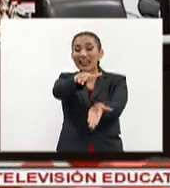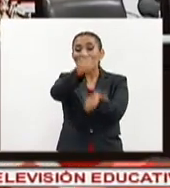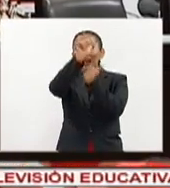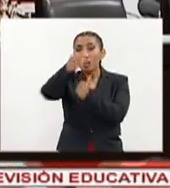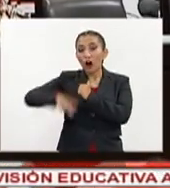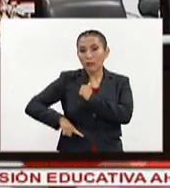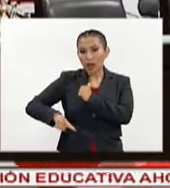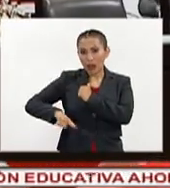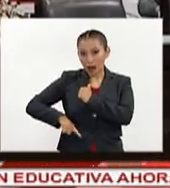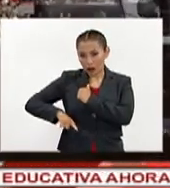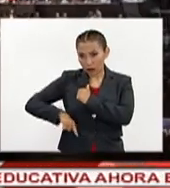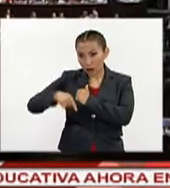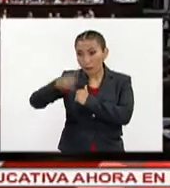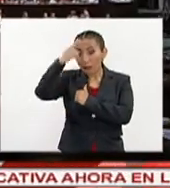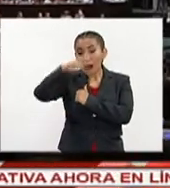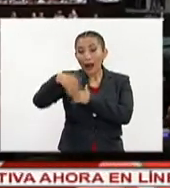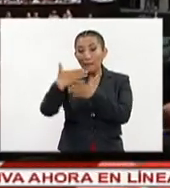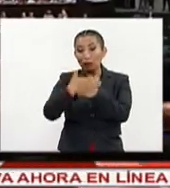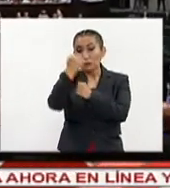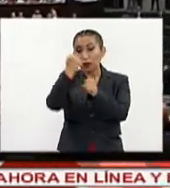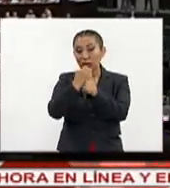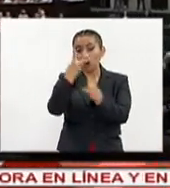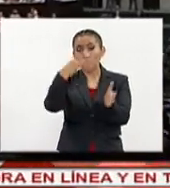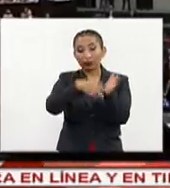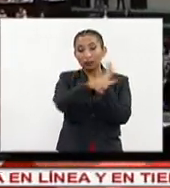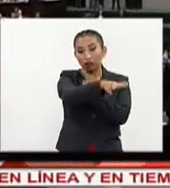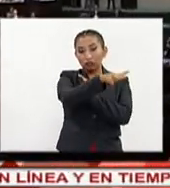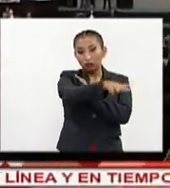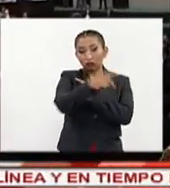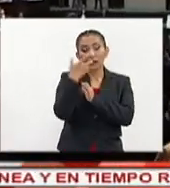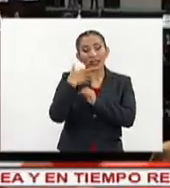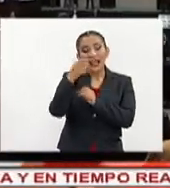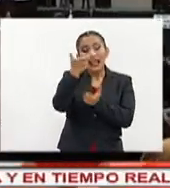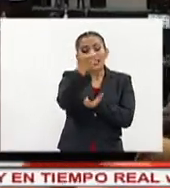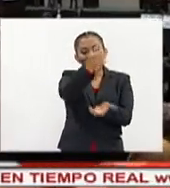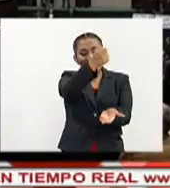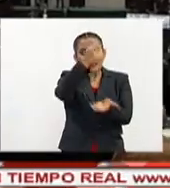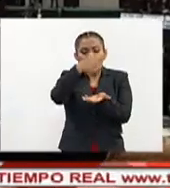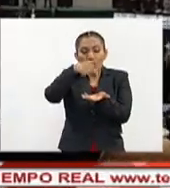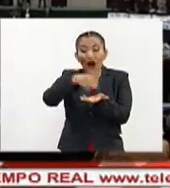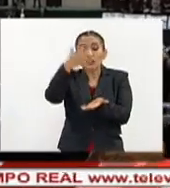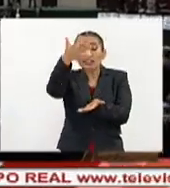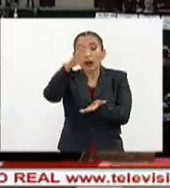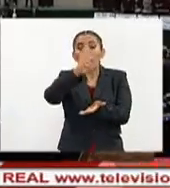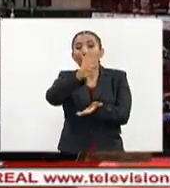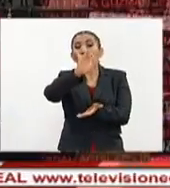la Federación para el ejercicio fiscal 2018, que contempla recursos por